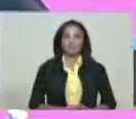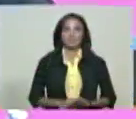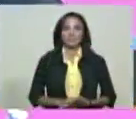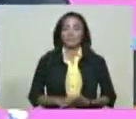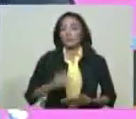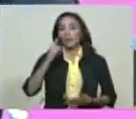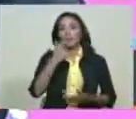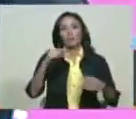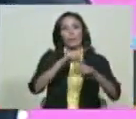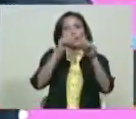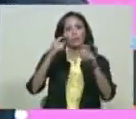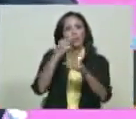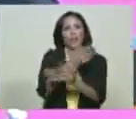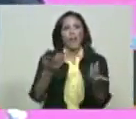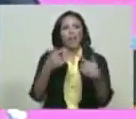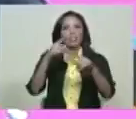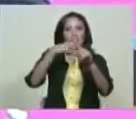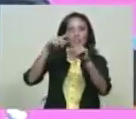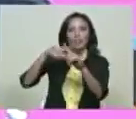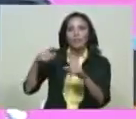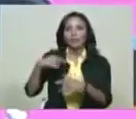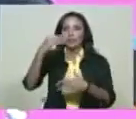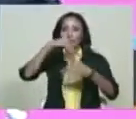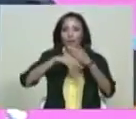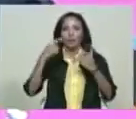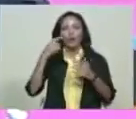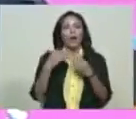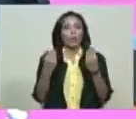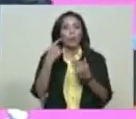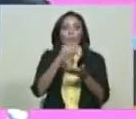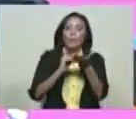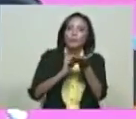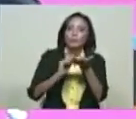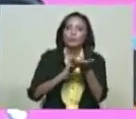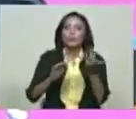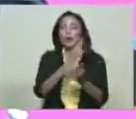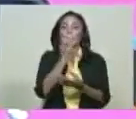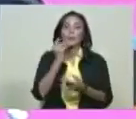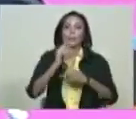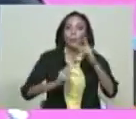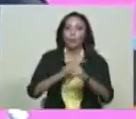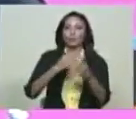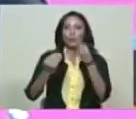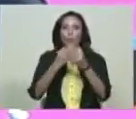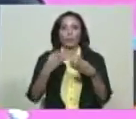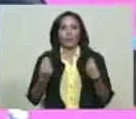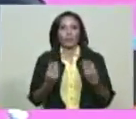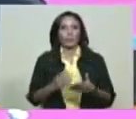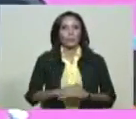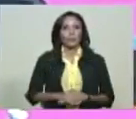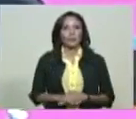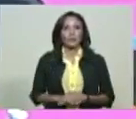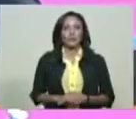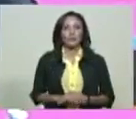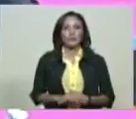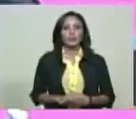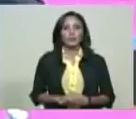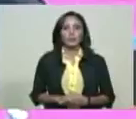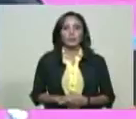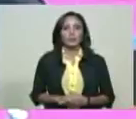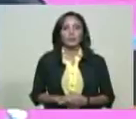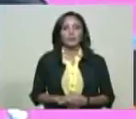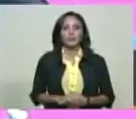por las diferencias internas sino le va a preguntar cómo vamos a producir la comida y le va a preguntar a ustedes cómo van a resolver